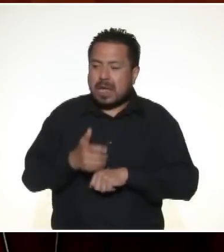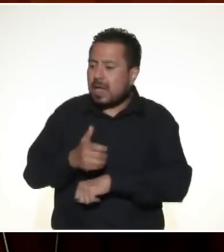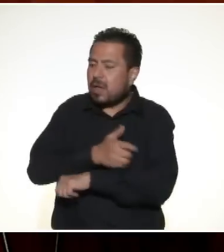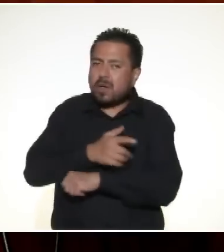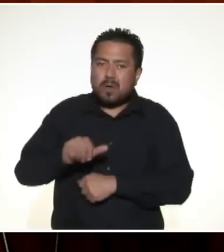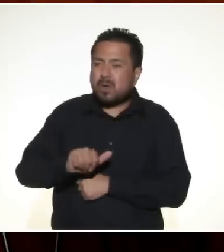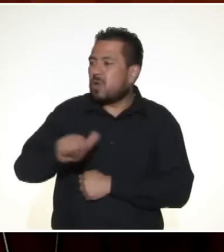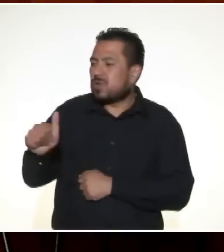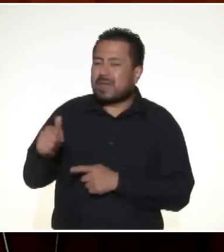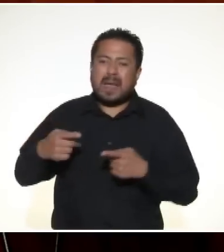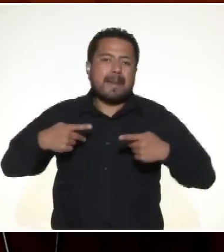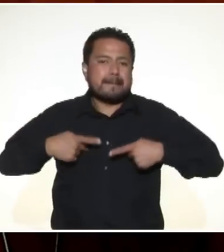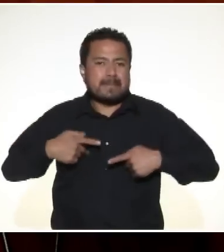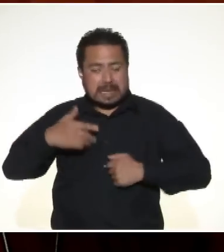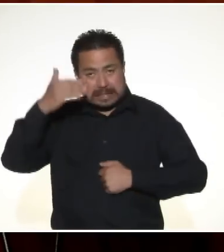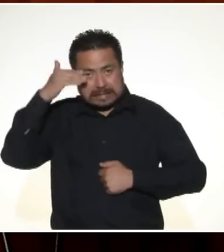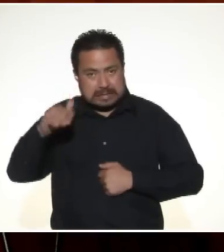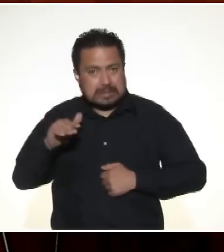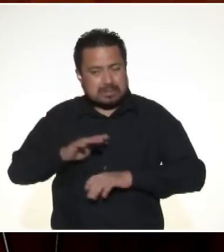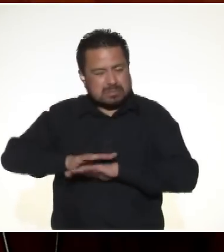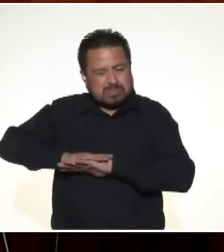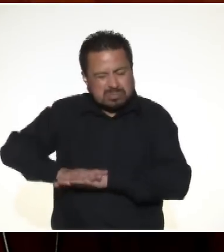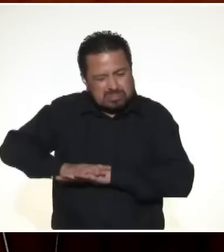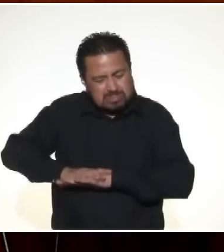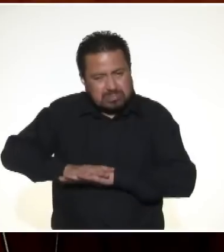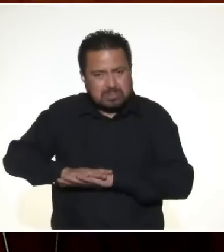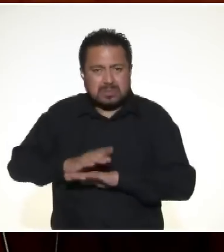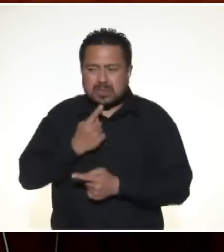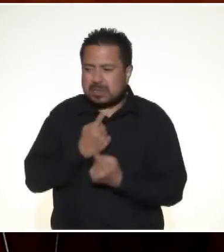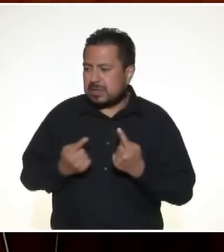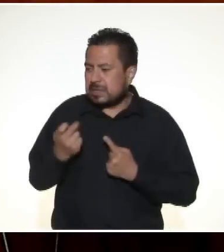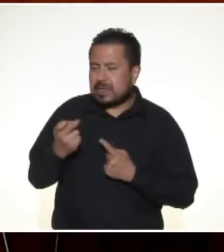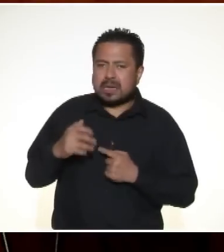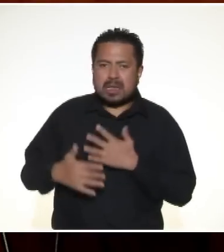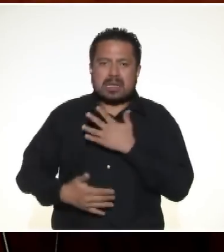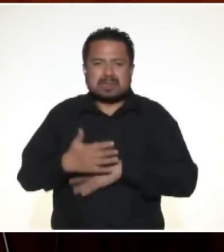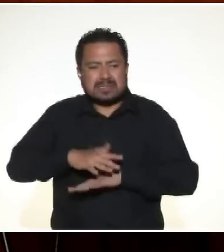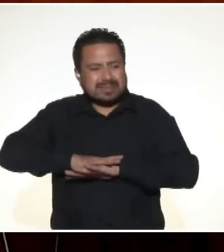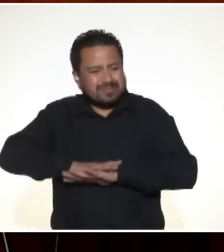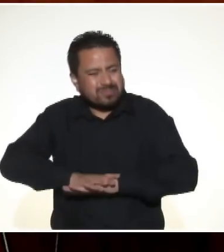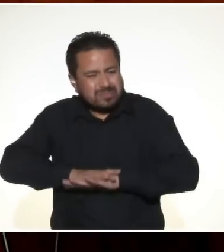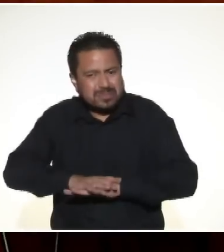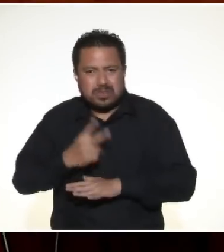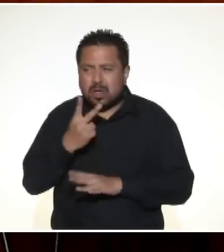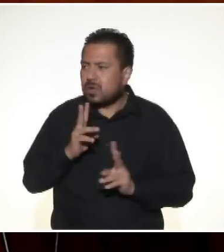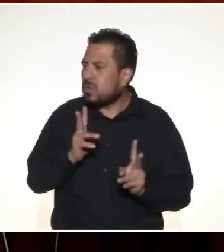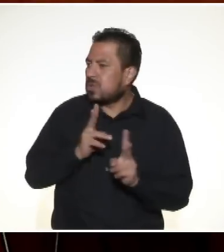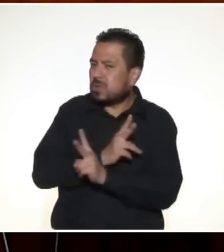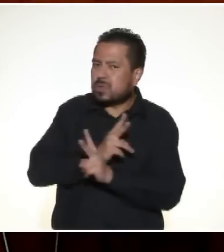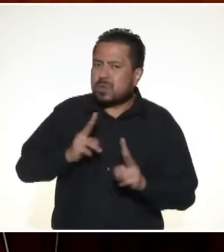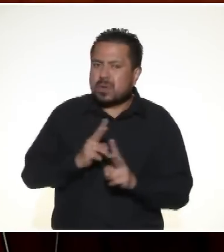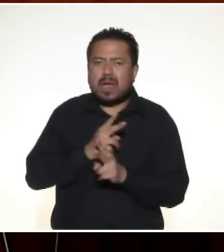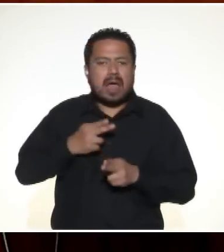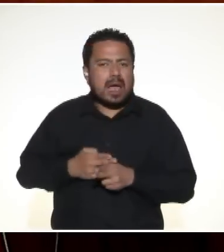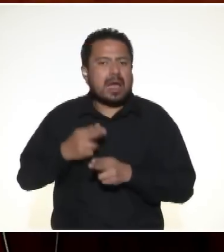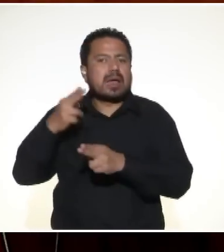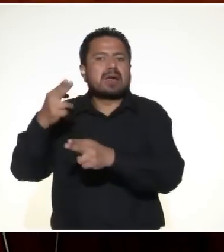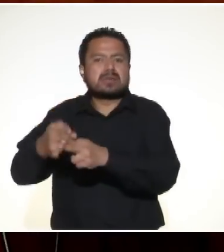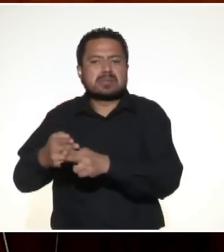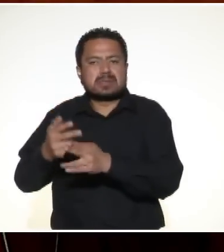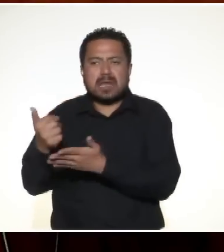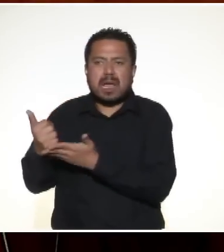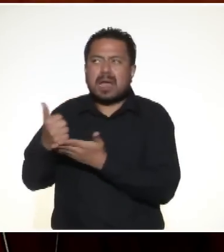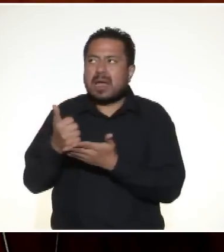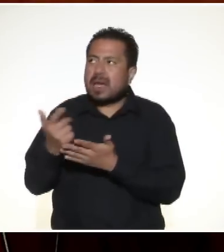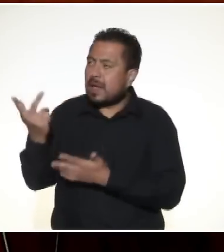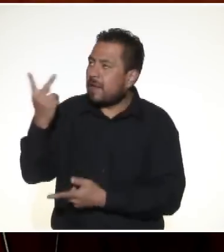con otra persona que sepa dar reanimación y es un niño, 15 compresiones, 2 ventilaciones, hasta que llegue la